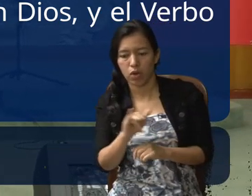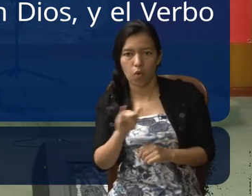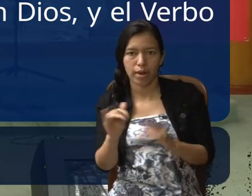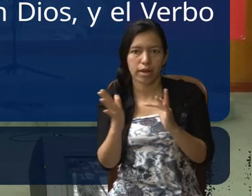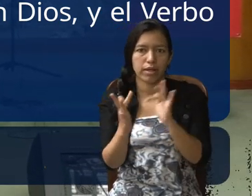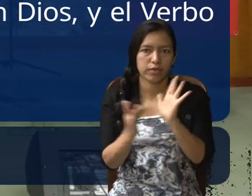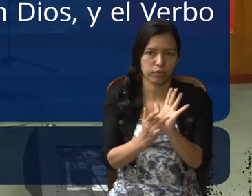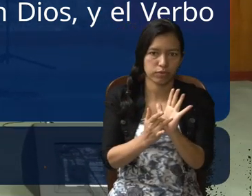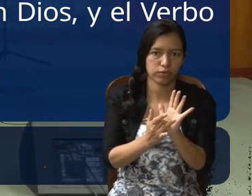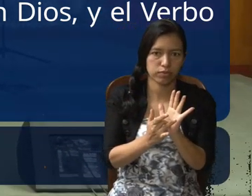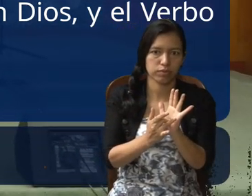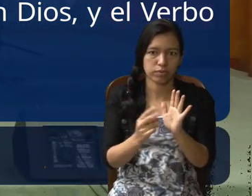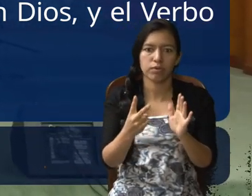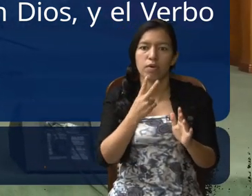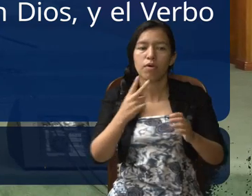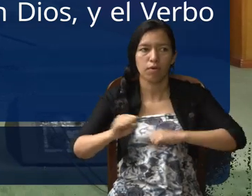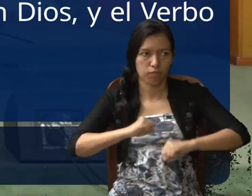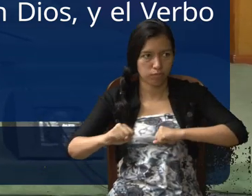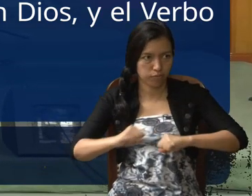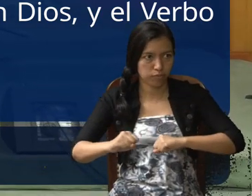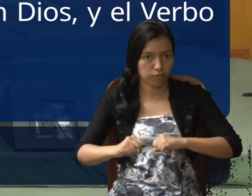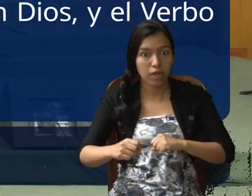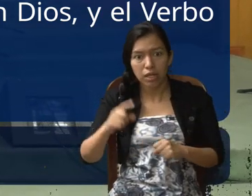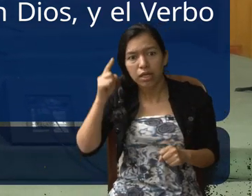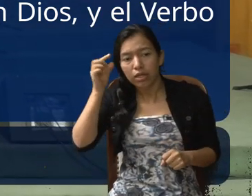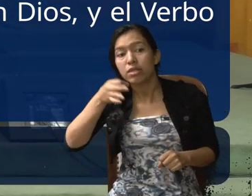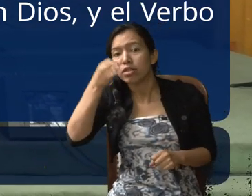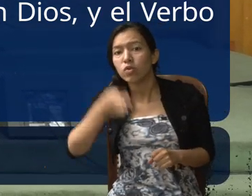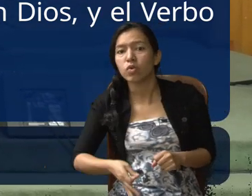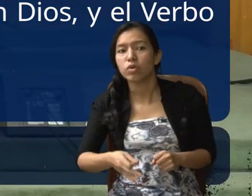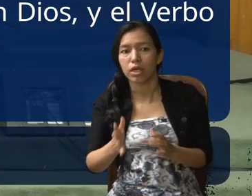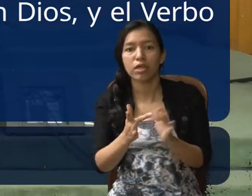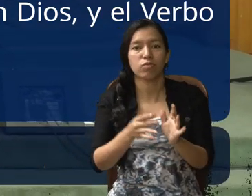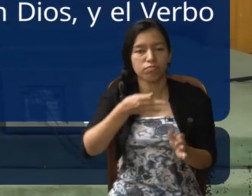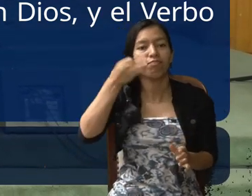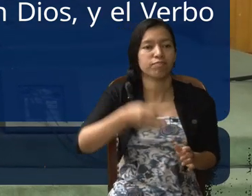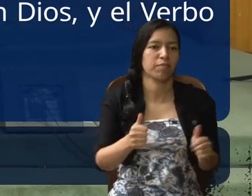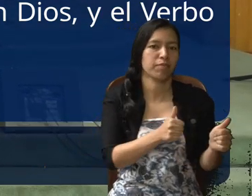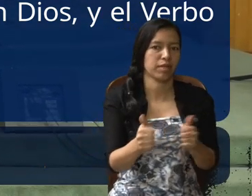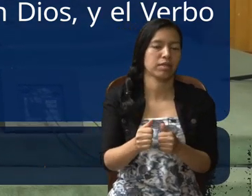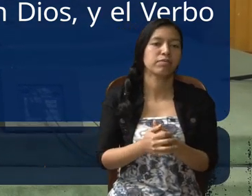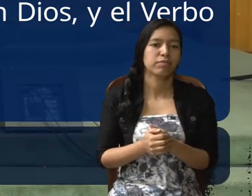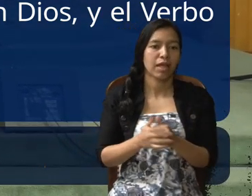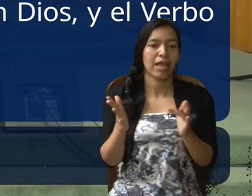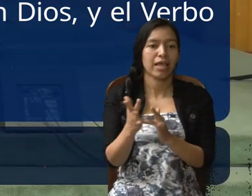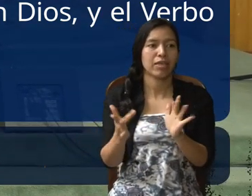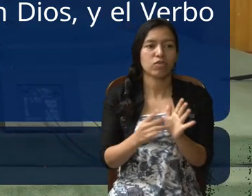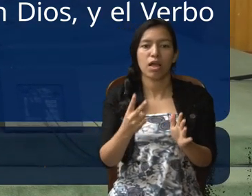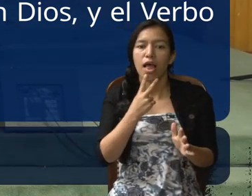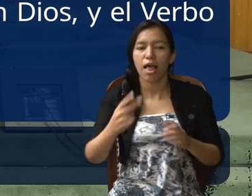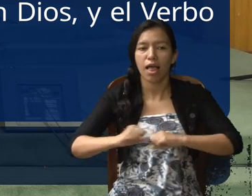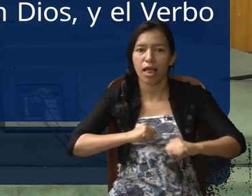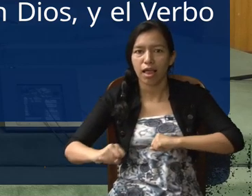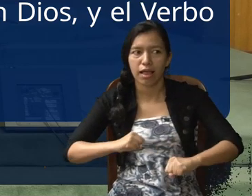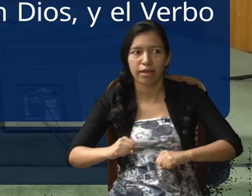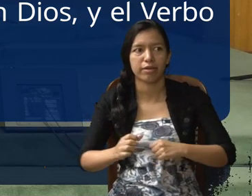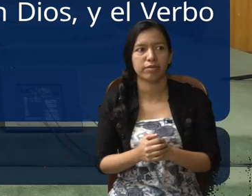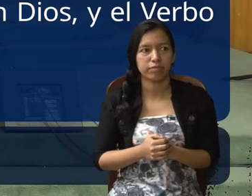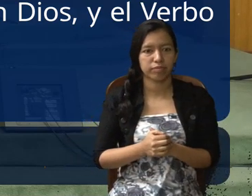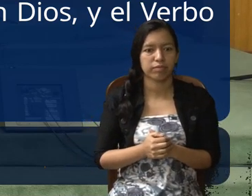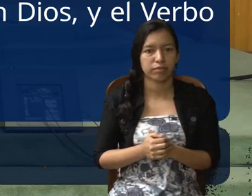quién? ¿Están seguros? Jesús. Jesús es el verbo. ¿Listo? Recuerden que hay varias